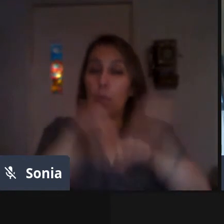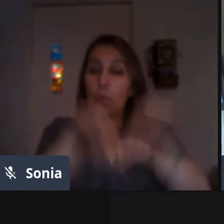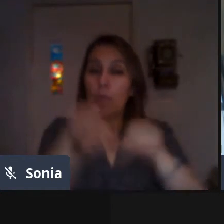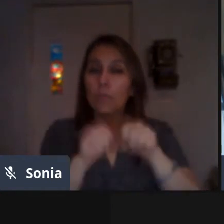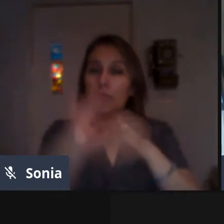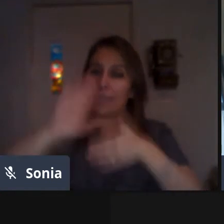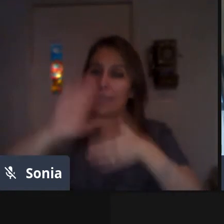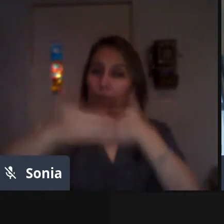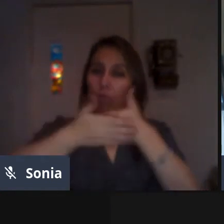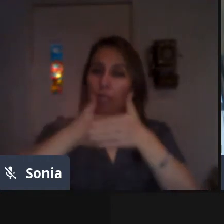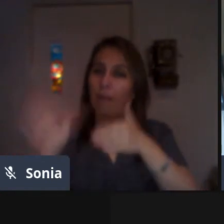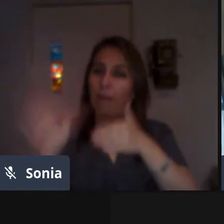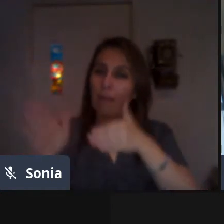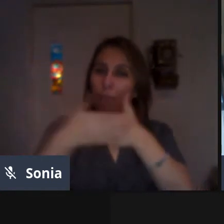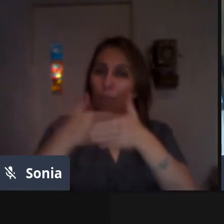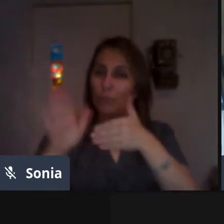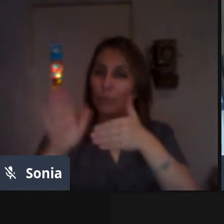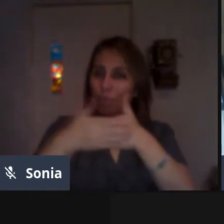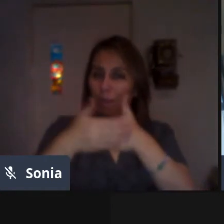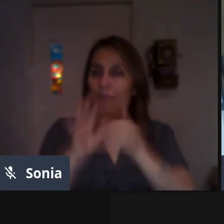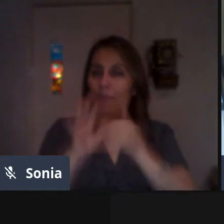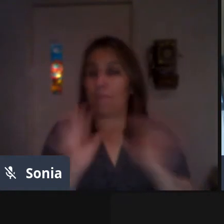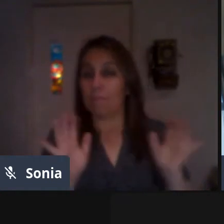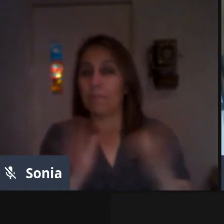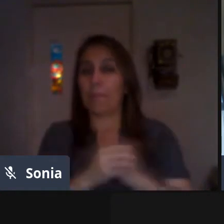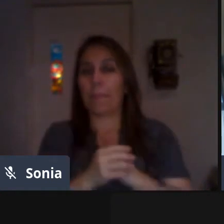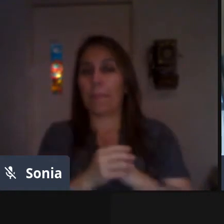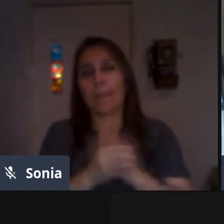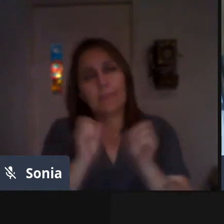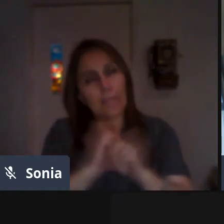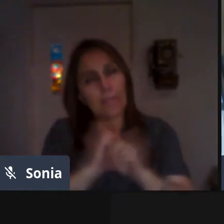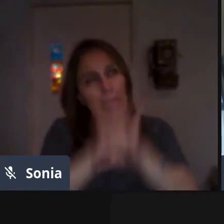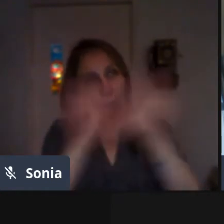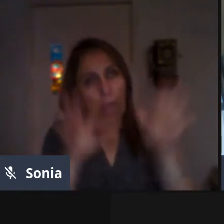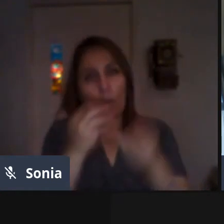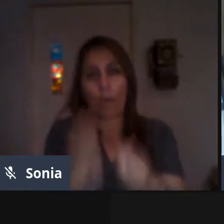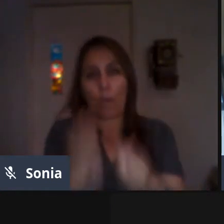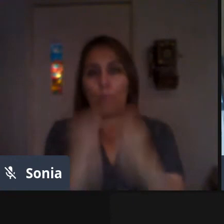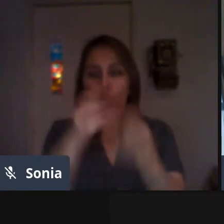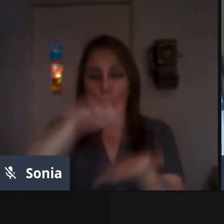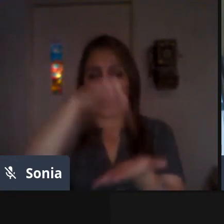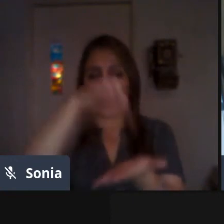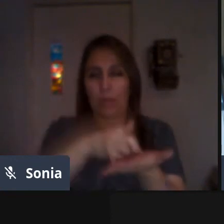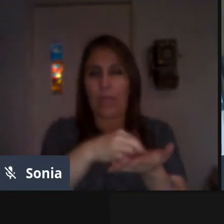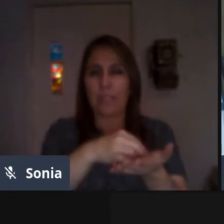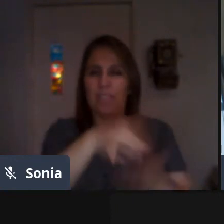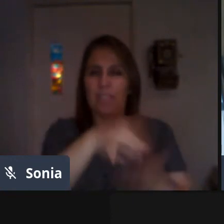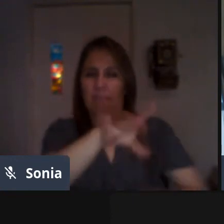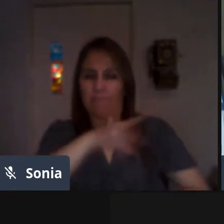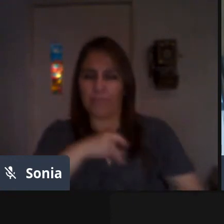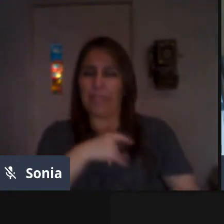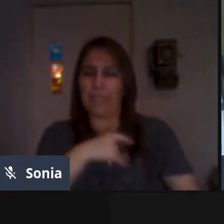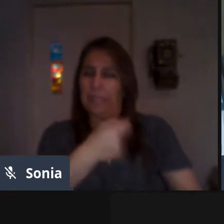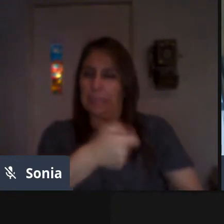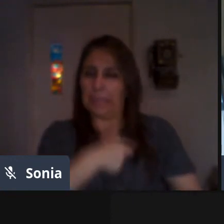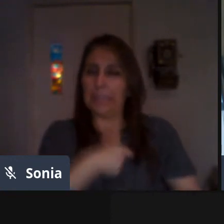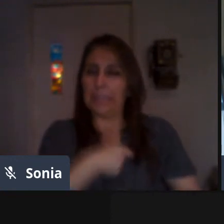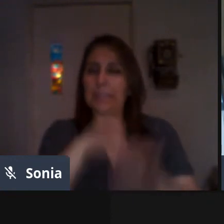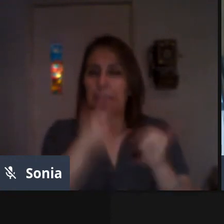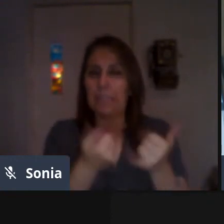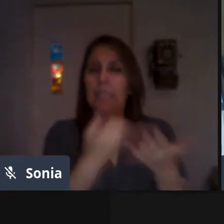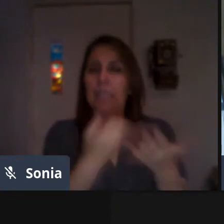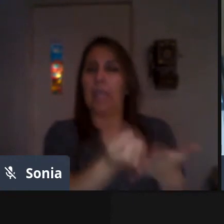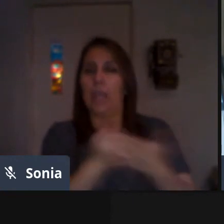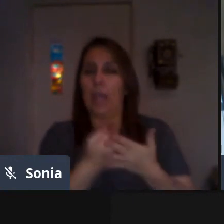si por supuesto se quedan muchos personajes con nosotros por supuesto nos dan a pensar por supuesto nos dan a